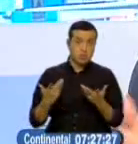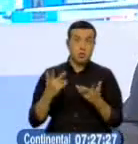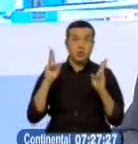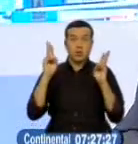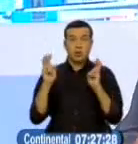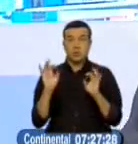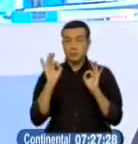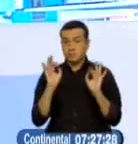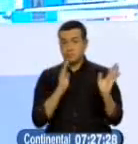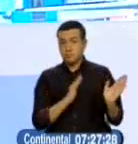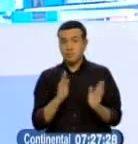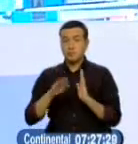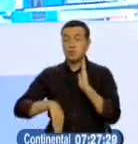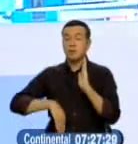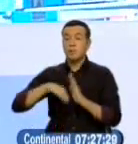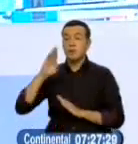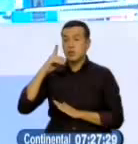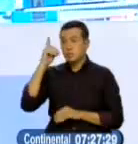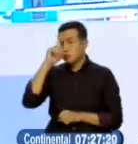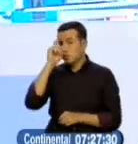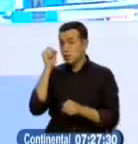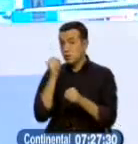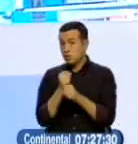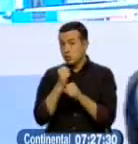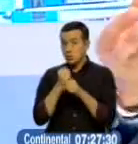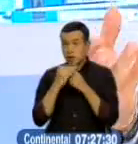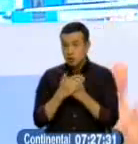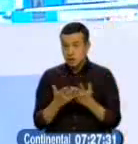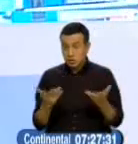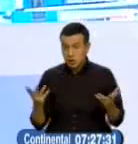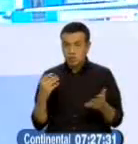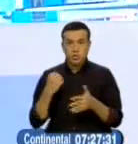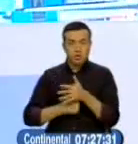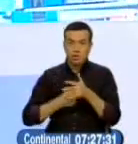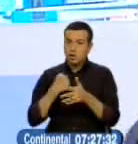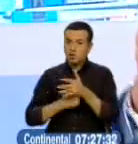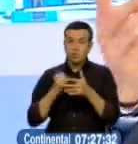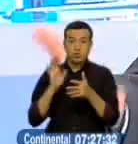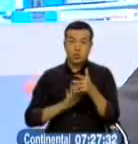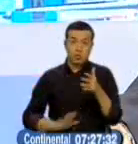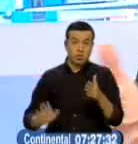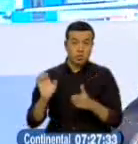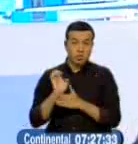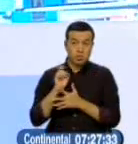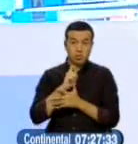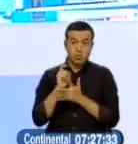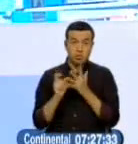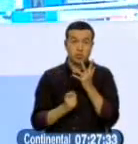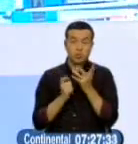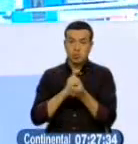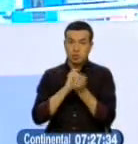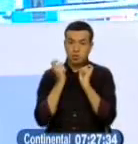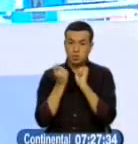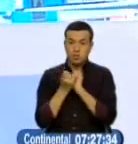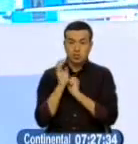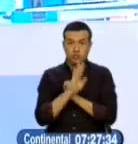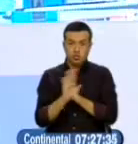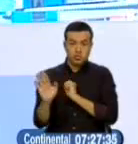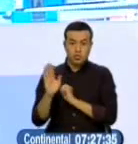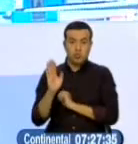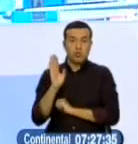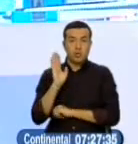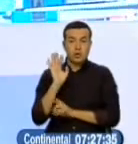políticas efectivas para generación de trabajo. Esos son retos que tiene el país. La necesidad de cambiar su forma